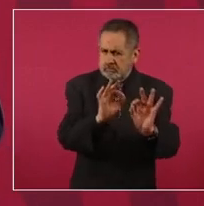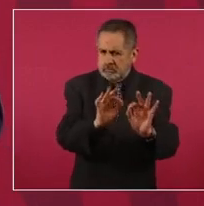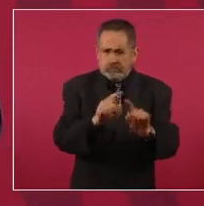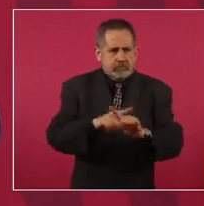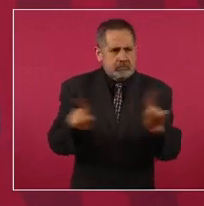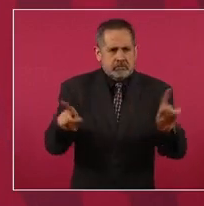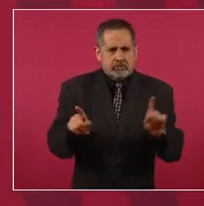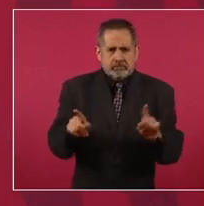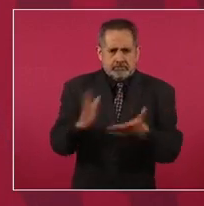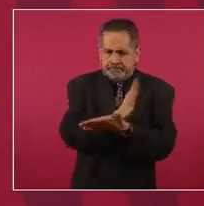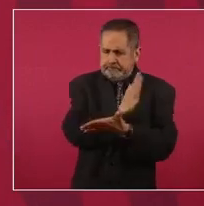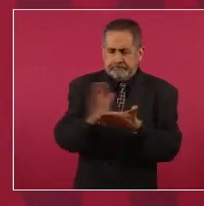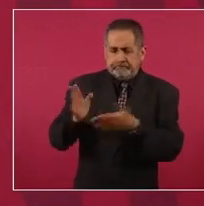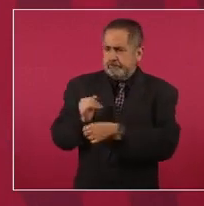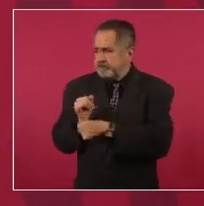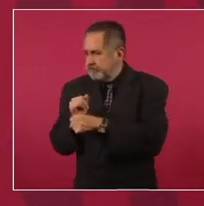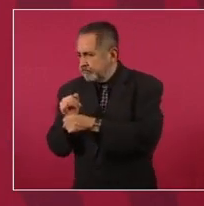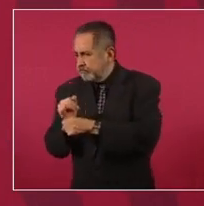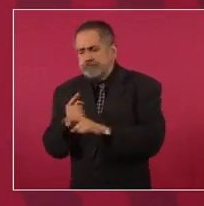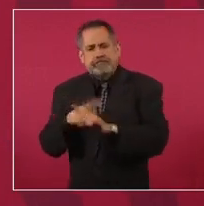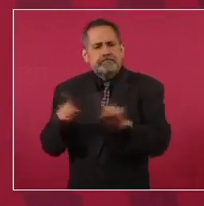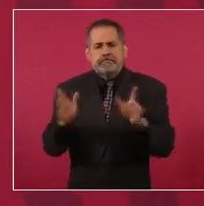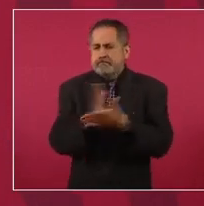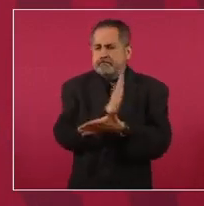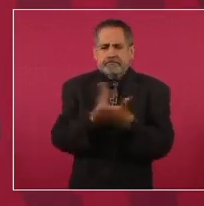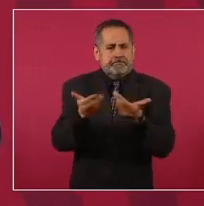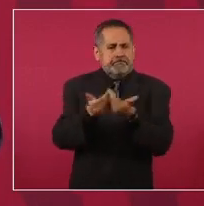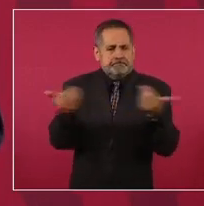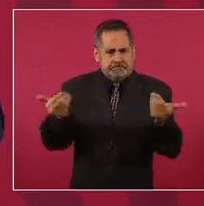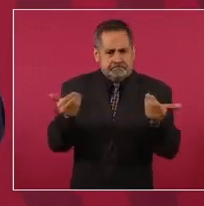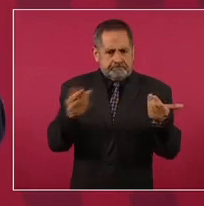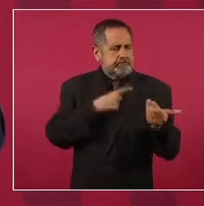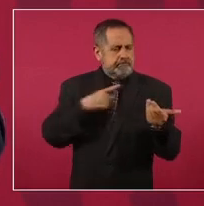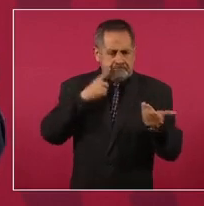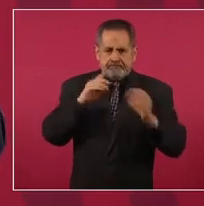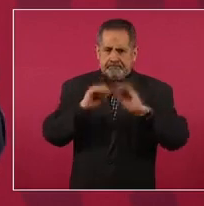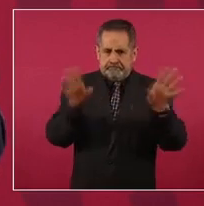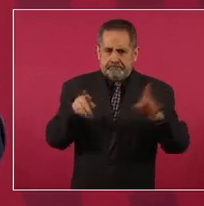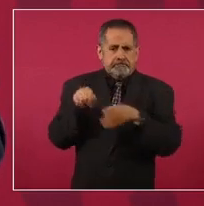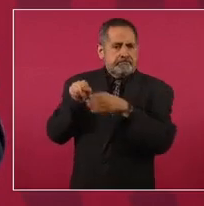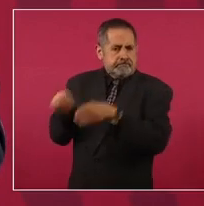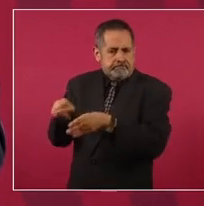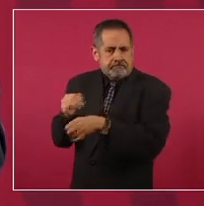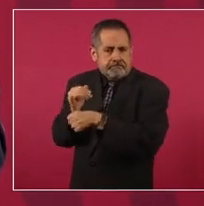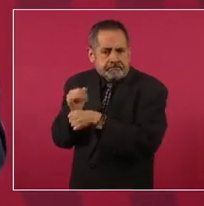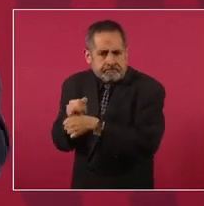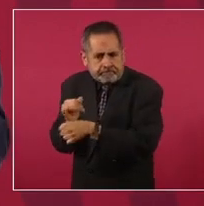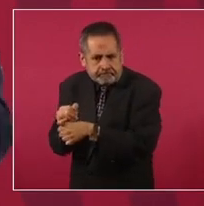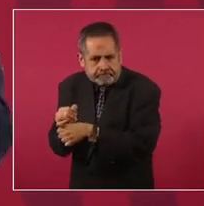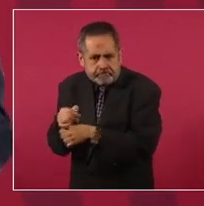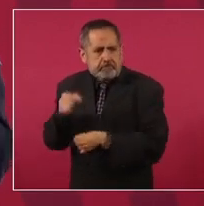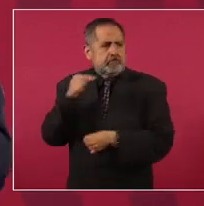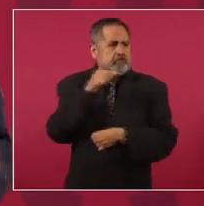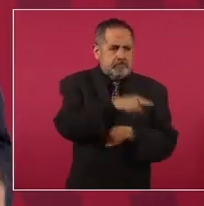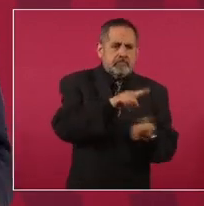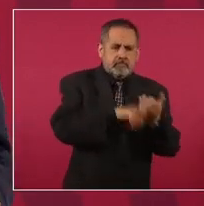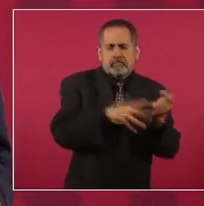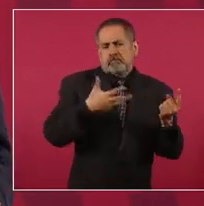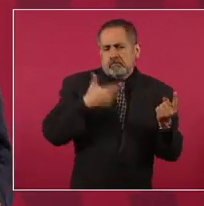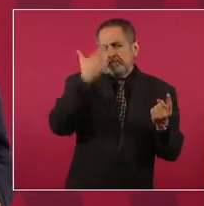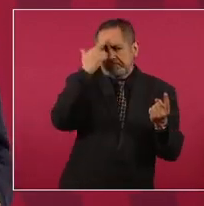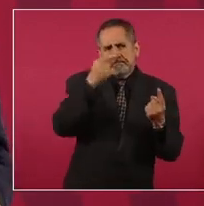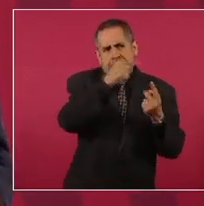investigación. Hay que tener claramente disociado y diferenciado lo que es una investigación de esta naturaleza, en nuestro